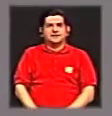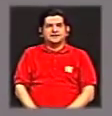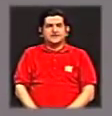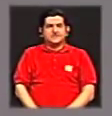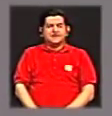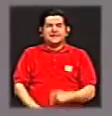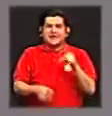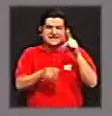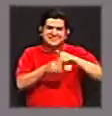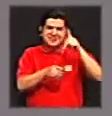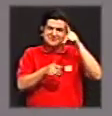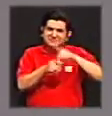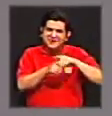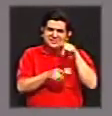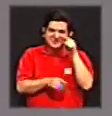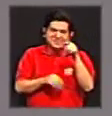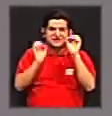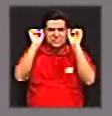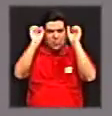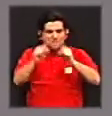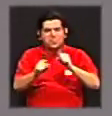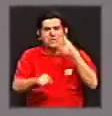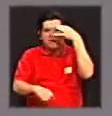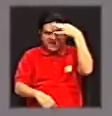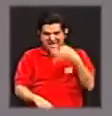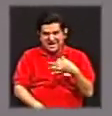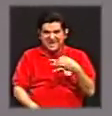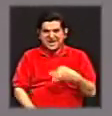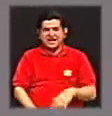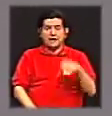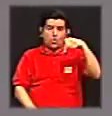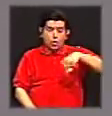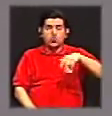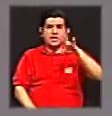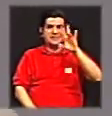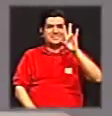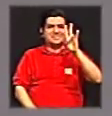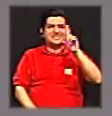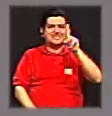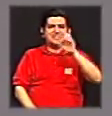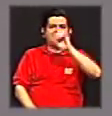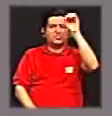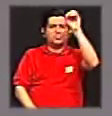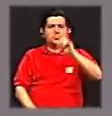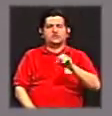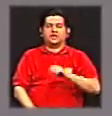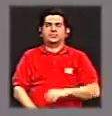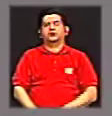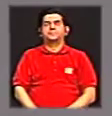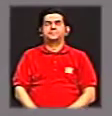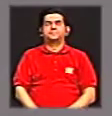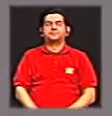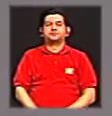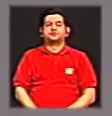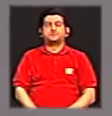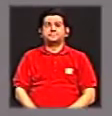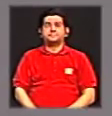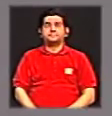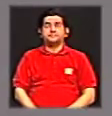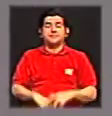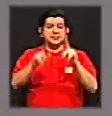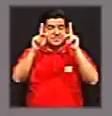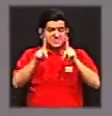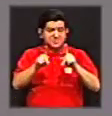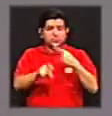la participación que podríamos estimar desde hoy es del 71%. Digamos, si lo no sabe,